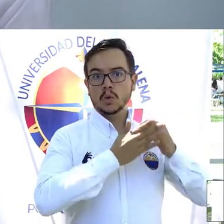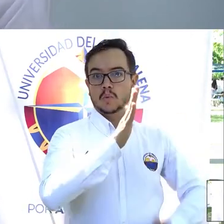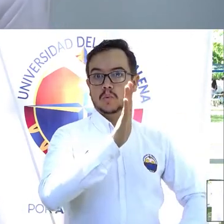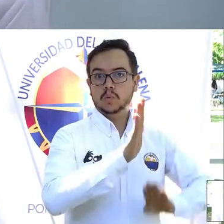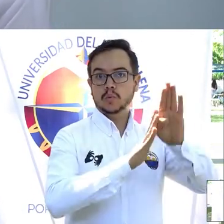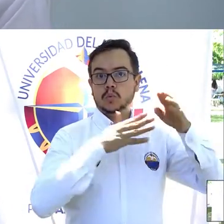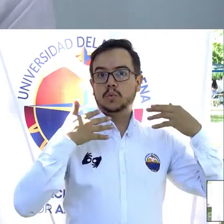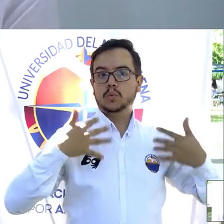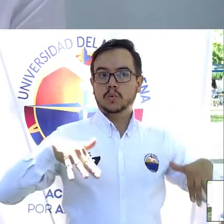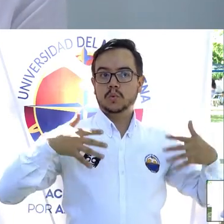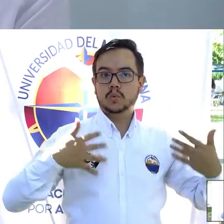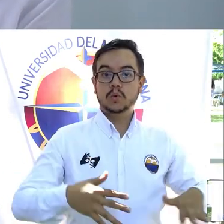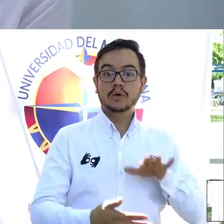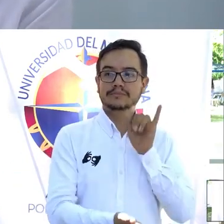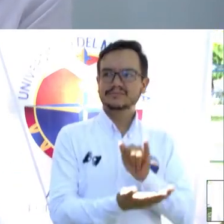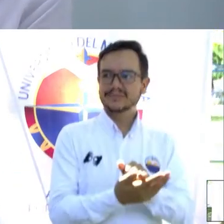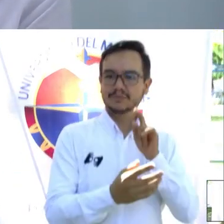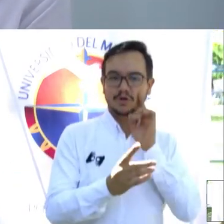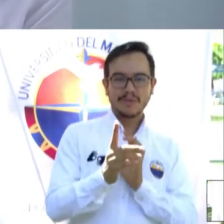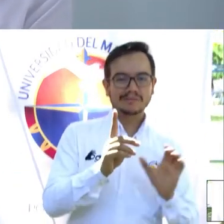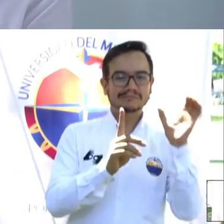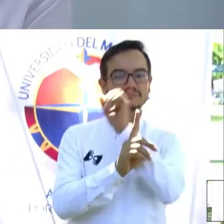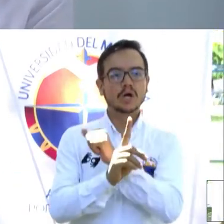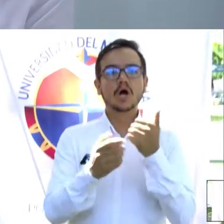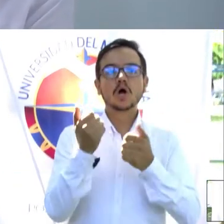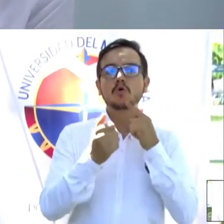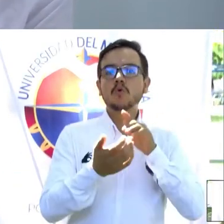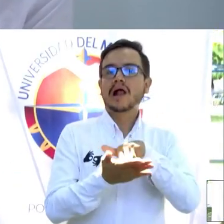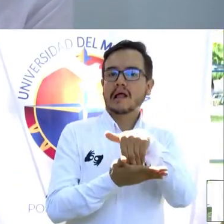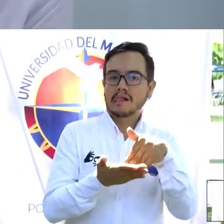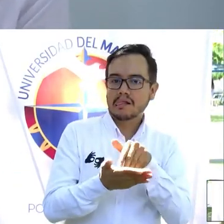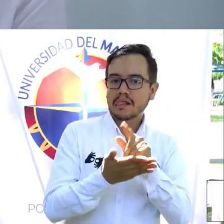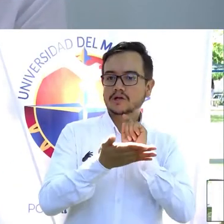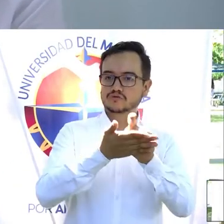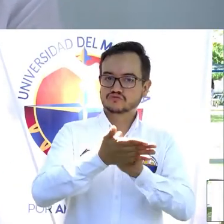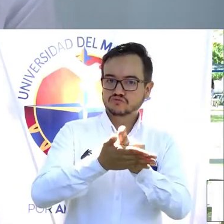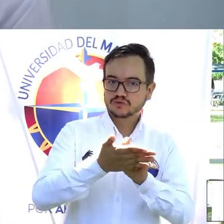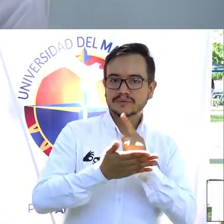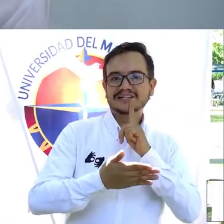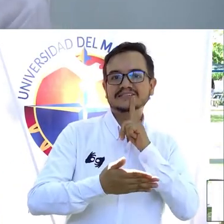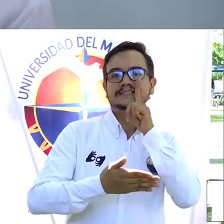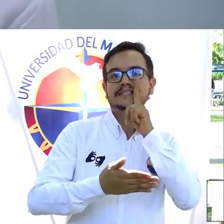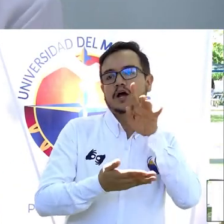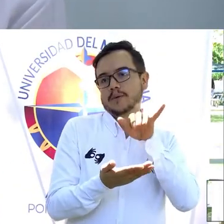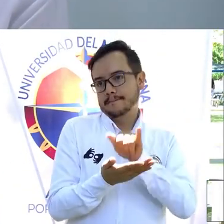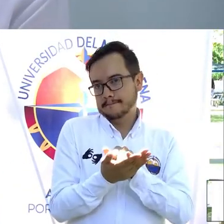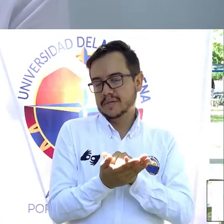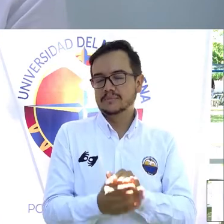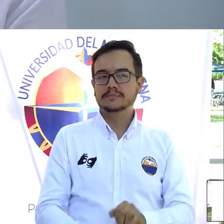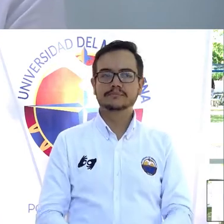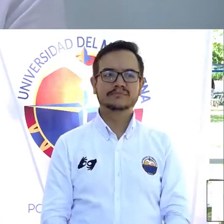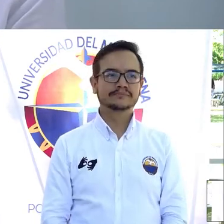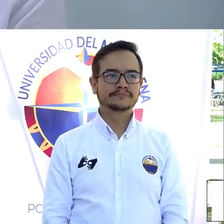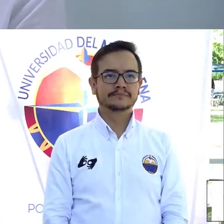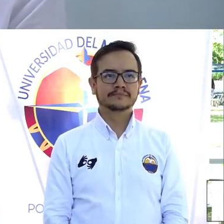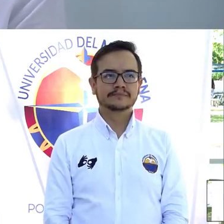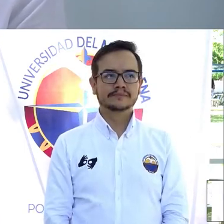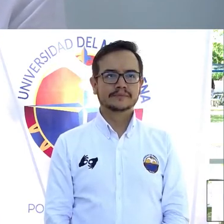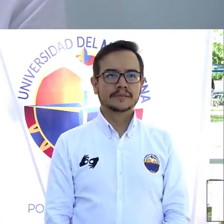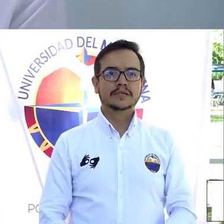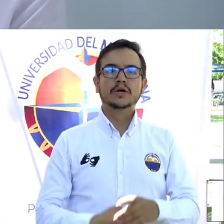medición exacta del órgano dental que queremos hacerle tratamiento de conducto, como normalmente se conoce. Él